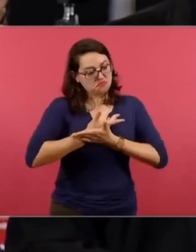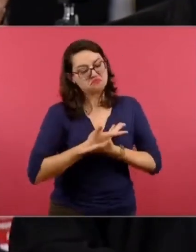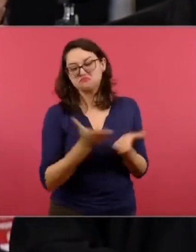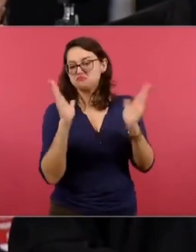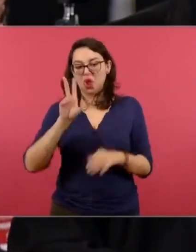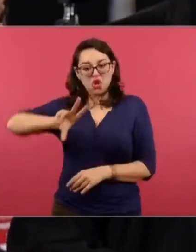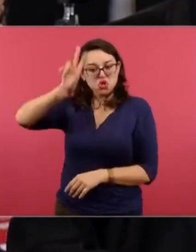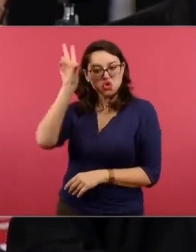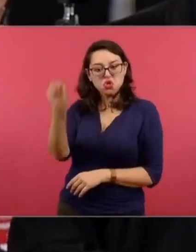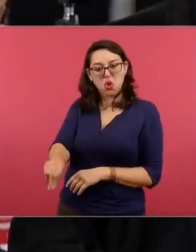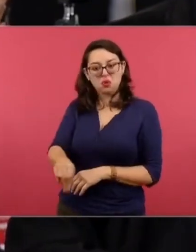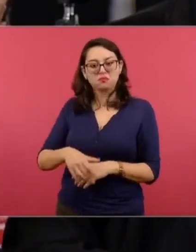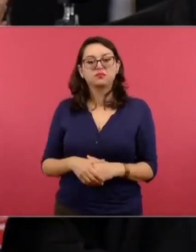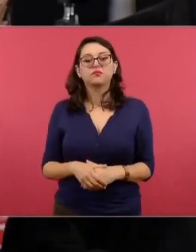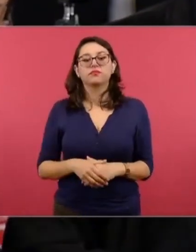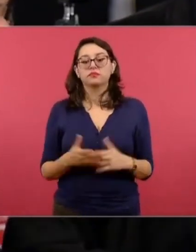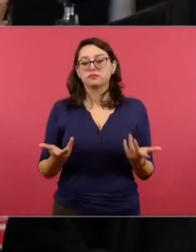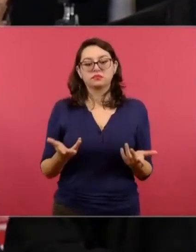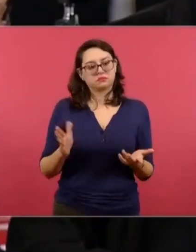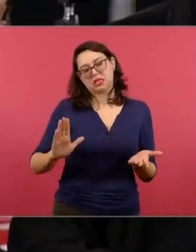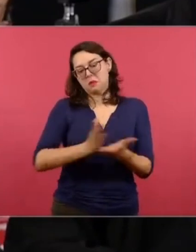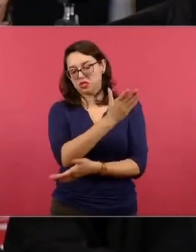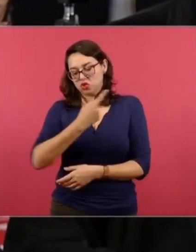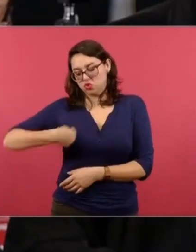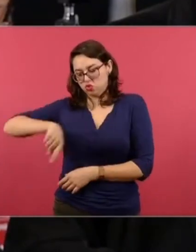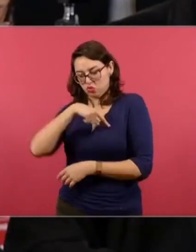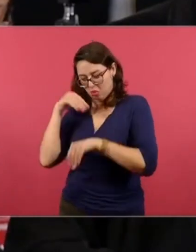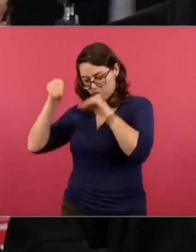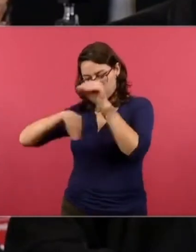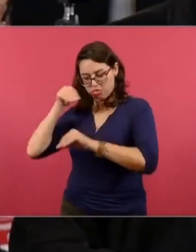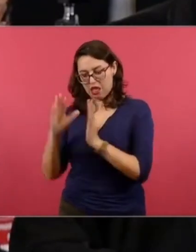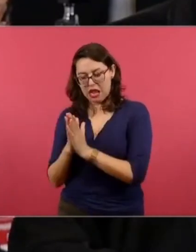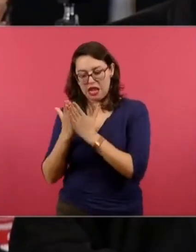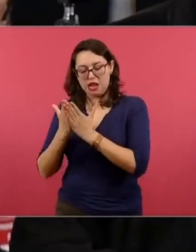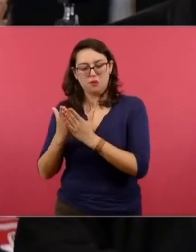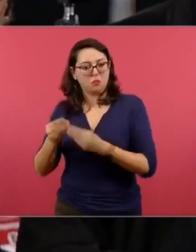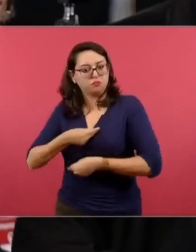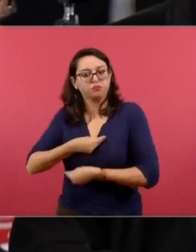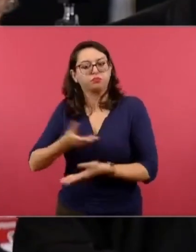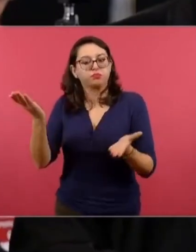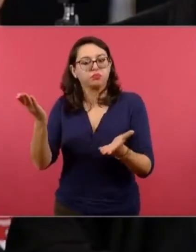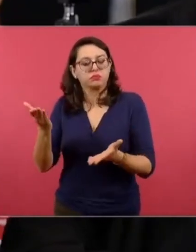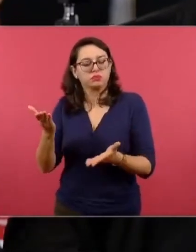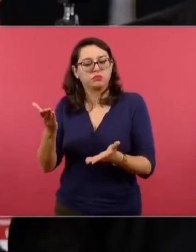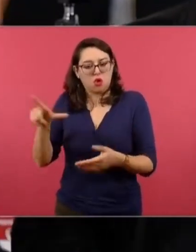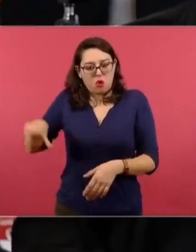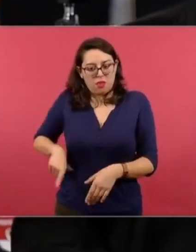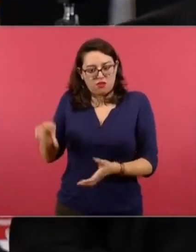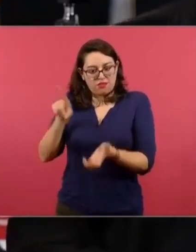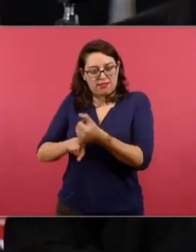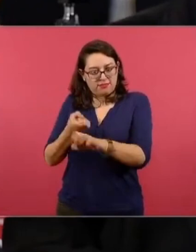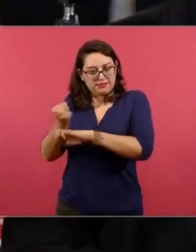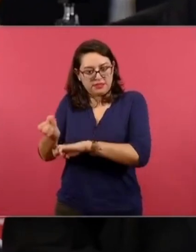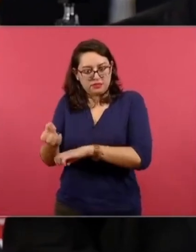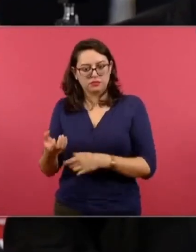distribuir estos libros de texto y que de hecho van a sacar sus propios libros. Entonces me gustaría saber cuál es el